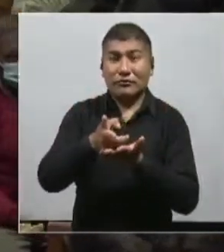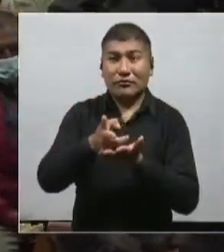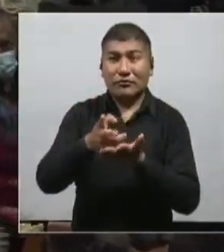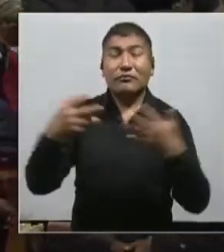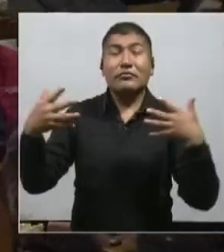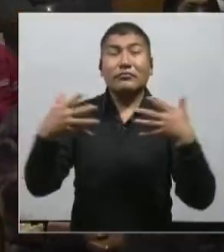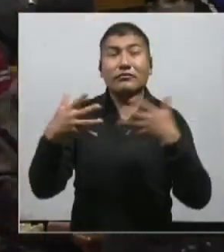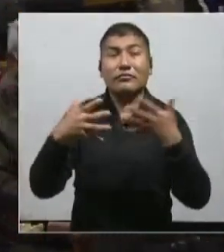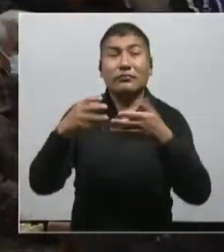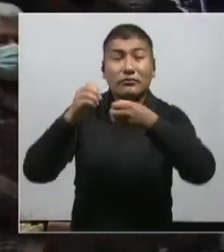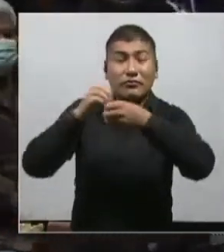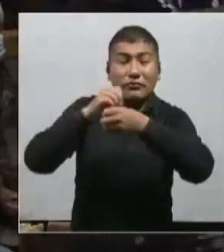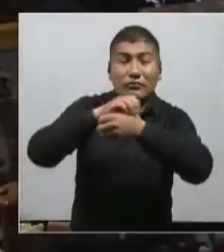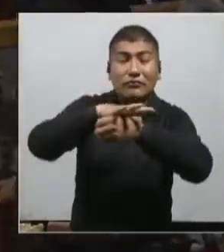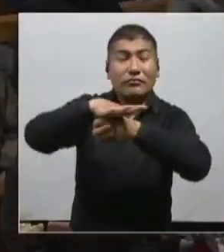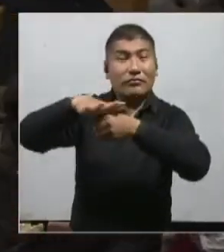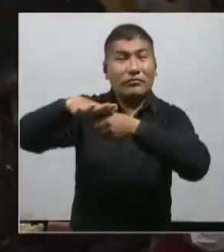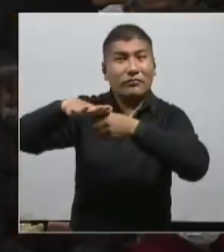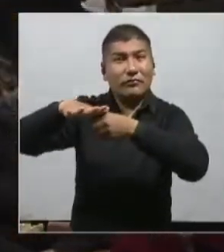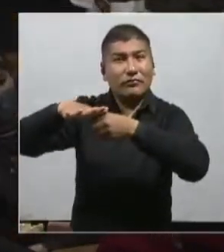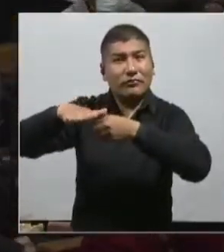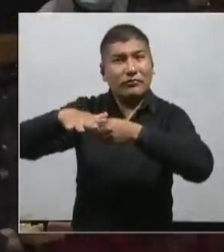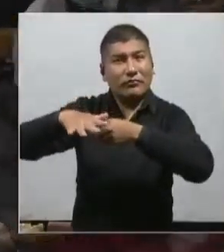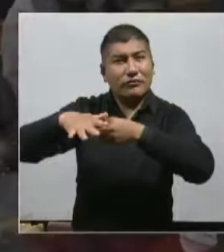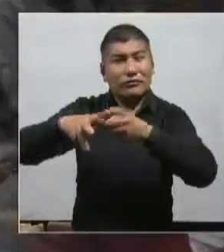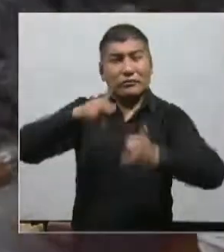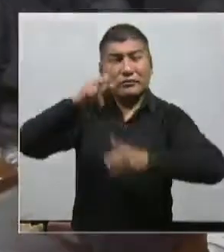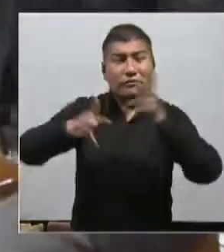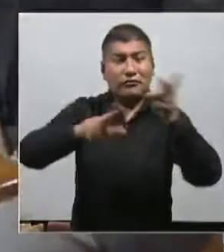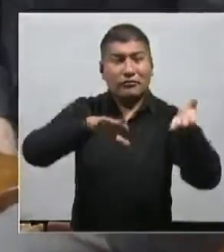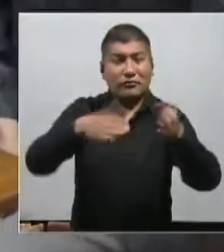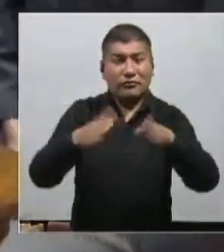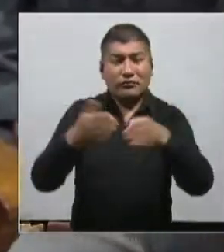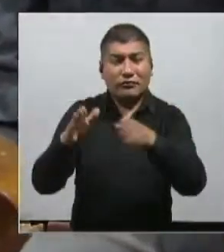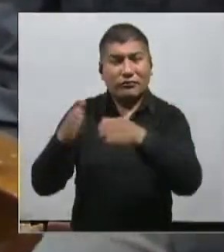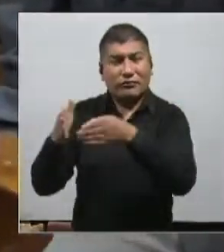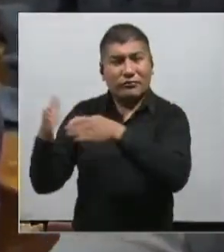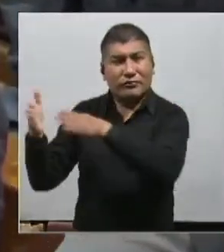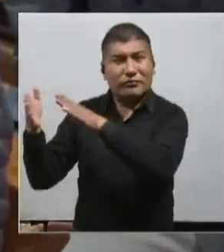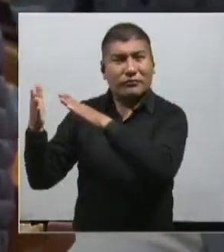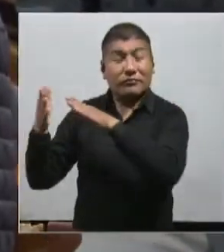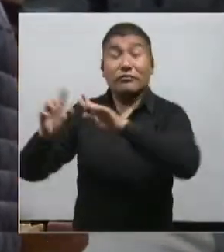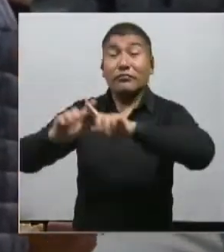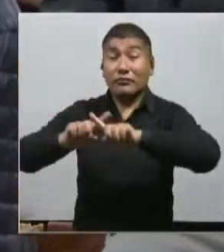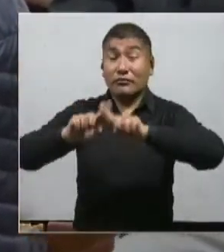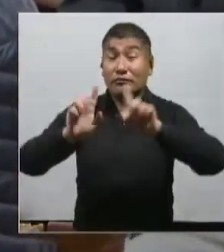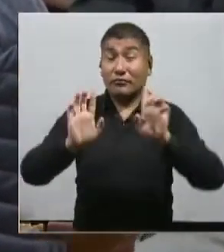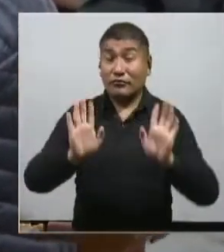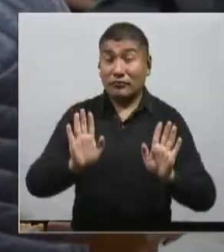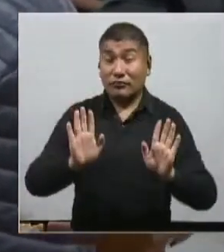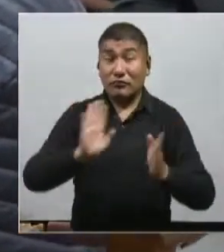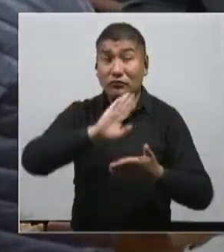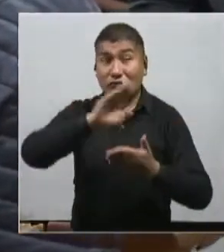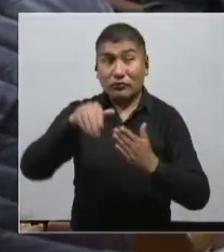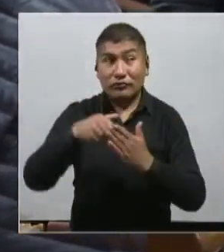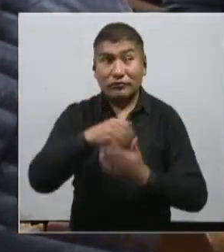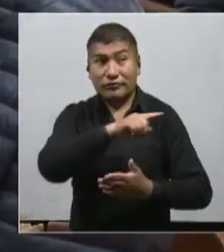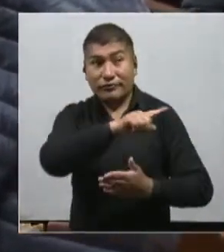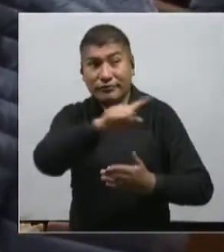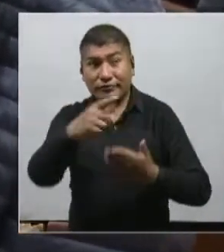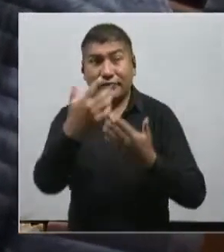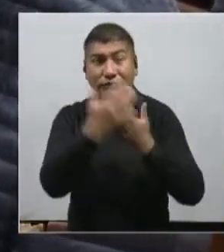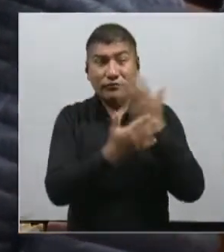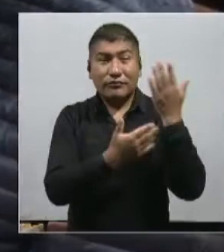miedo a esa pandemia que se llevó a muchos hermanos nuestros. Sin embargo, todo aquel lavado de